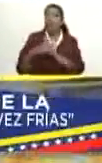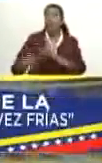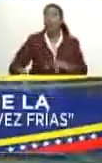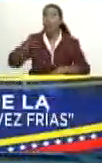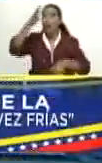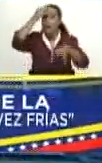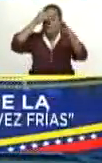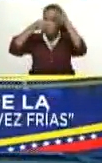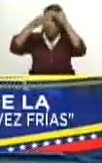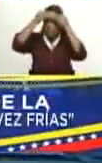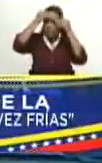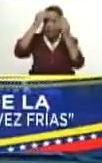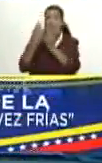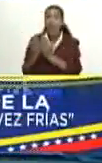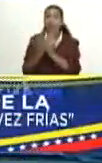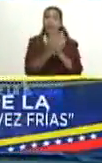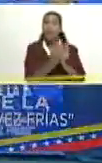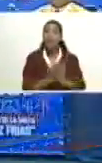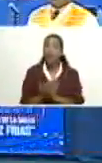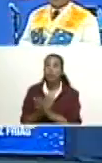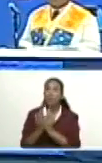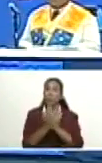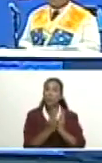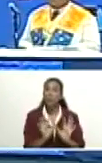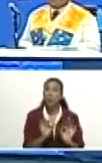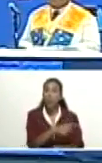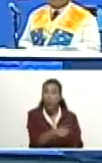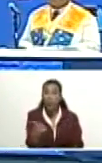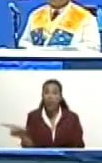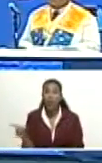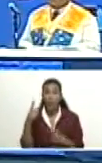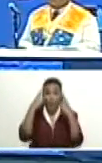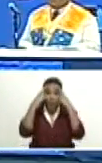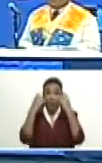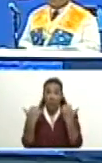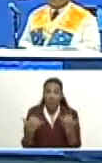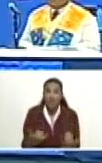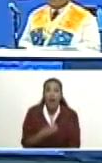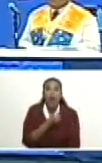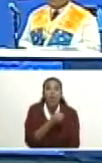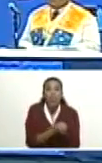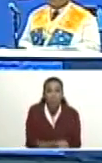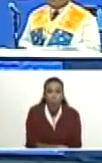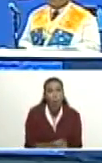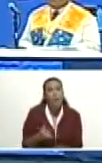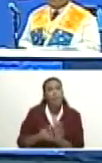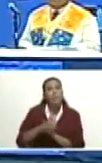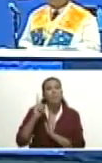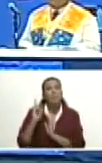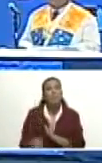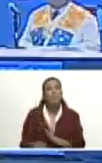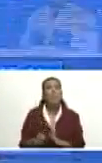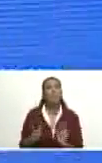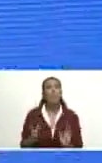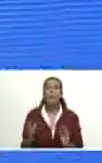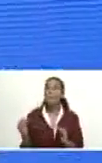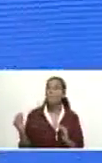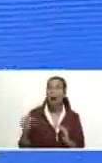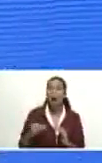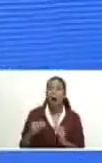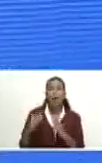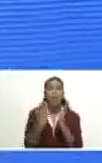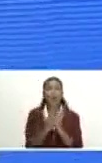formación, al estudio. Y ustedes que son profesionales deben llevar al más alto